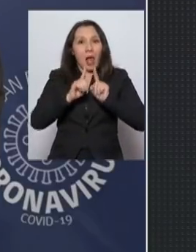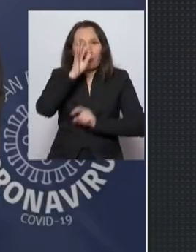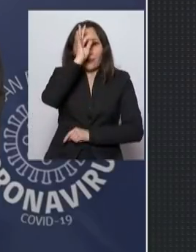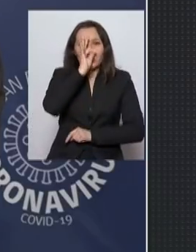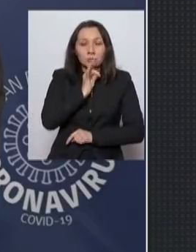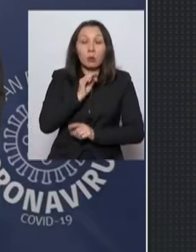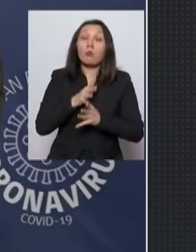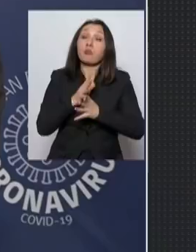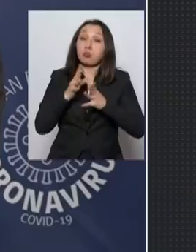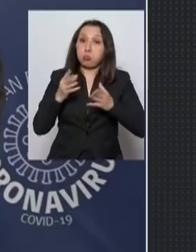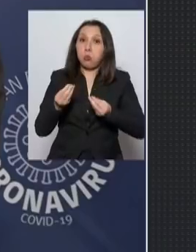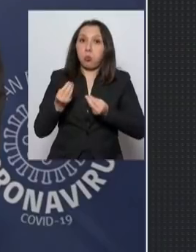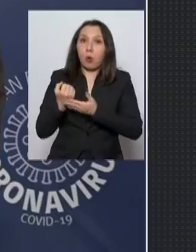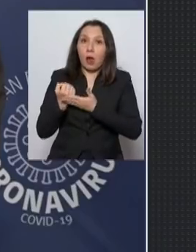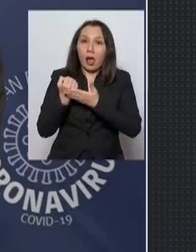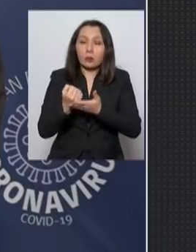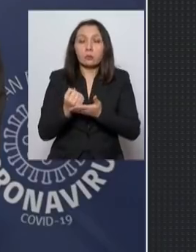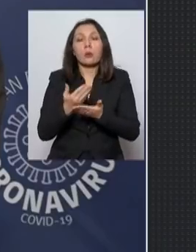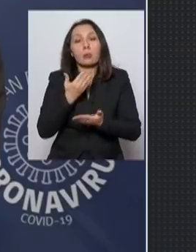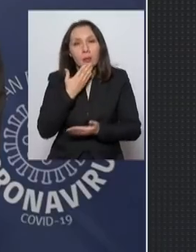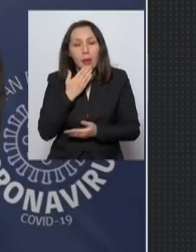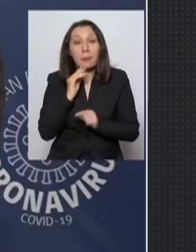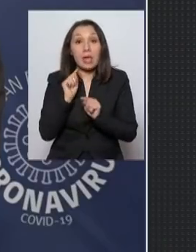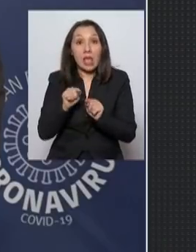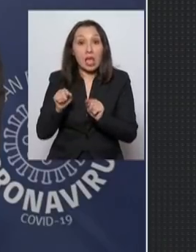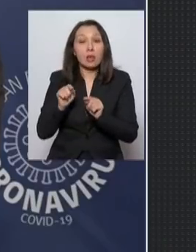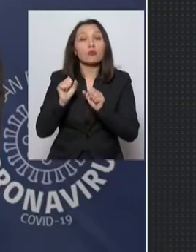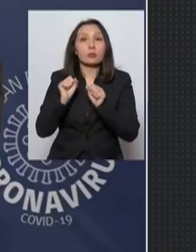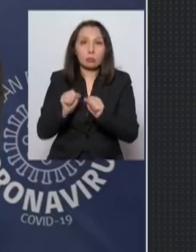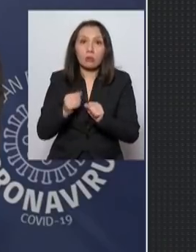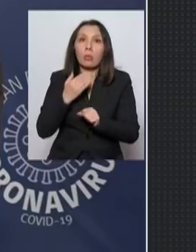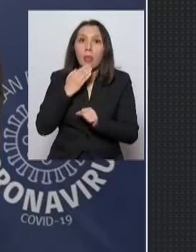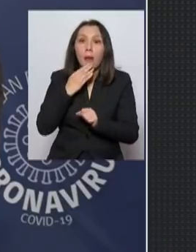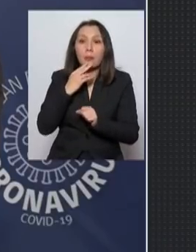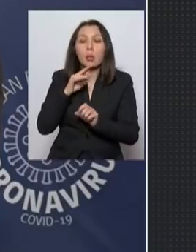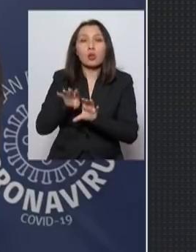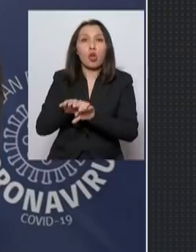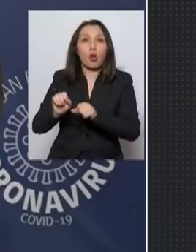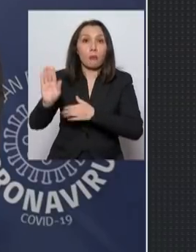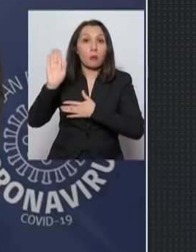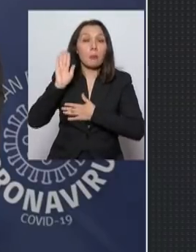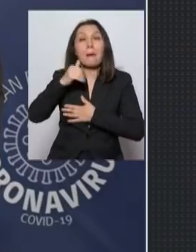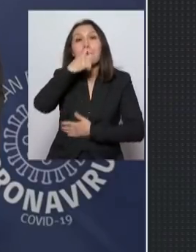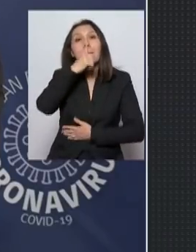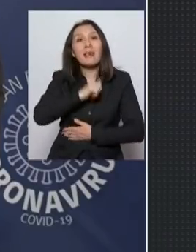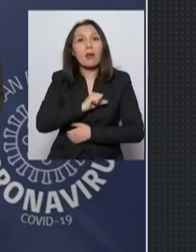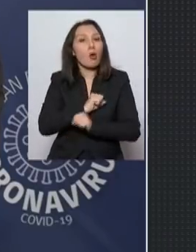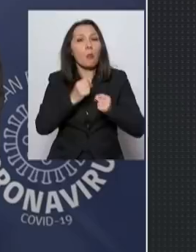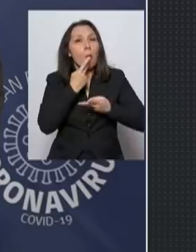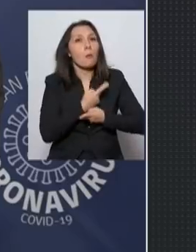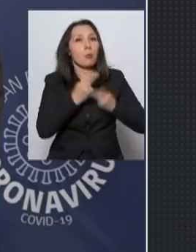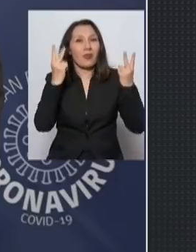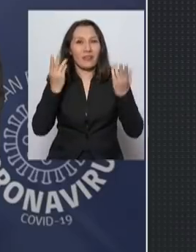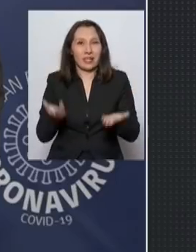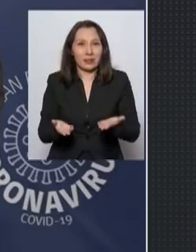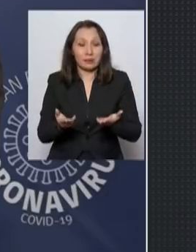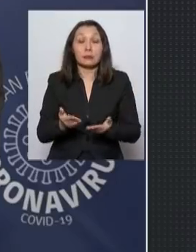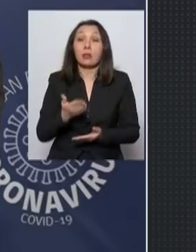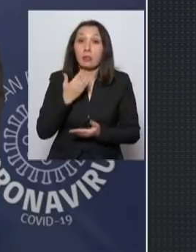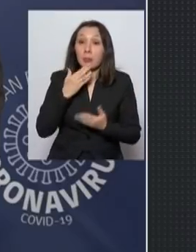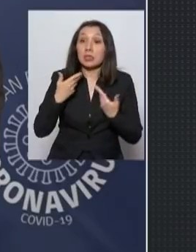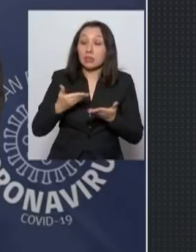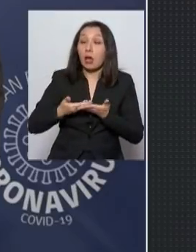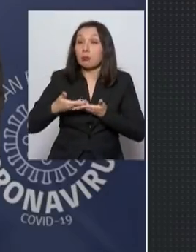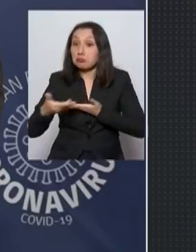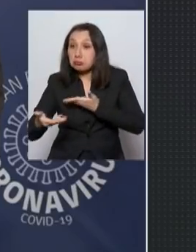ser una tremenda ayuda. Y por supuesto, ellos están sujetos a un compromiso de confidencialidad. Lo que hemos compartido ya con